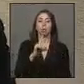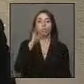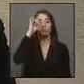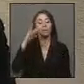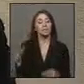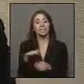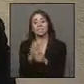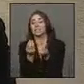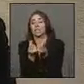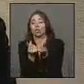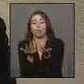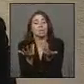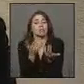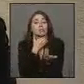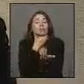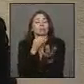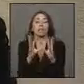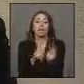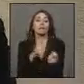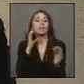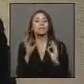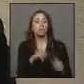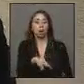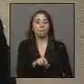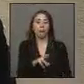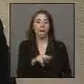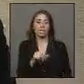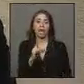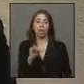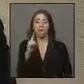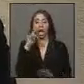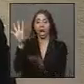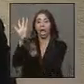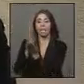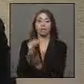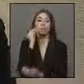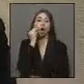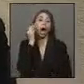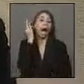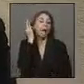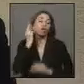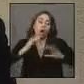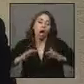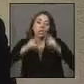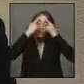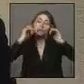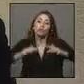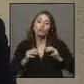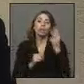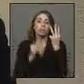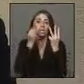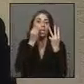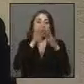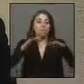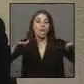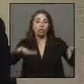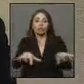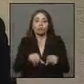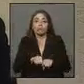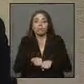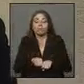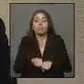situación precaria que vive esta familia y que la señora Marina Díaz, que es un ejemplo de abuela abnegada, que hoy día tiene a sus tres nietos a cargo, que